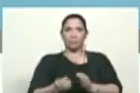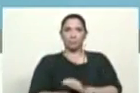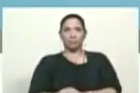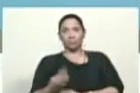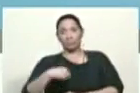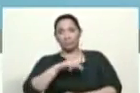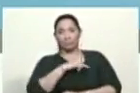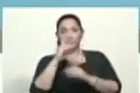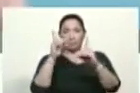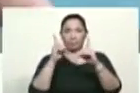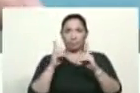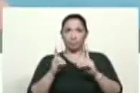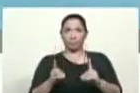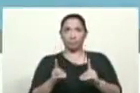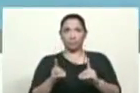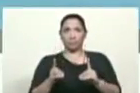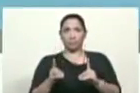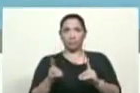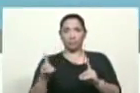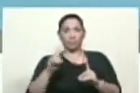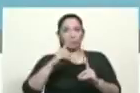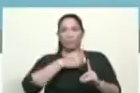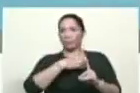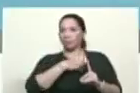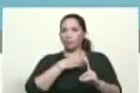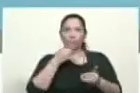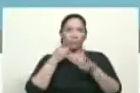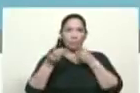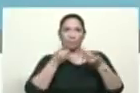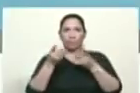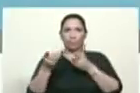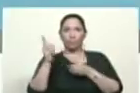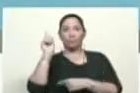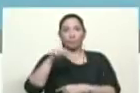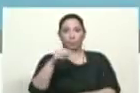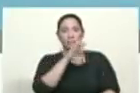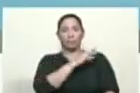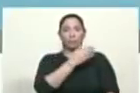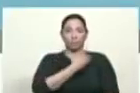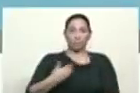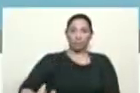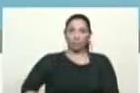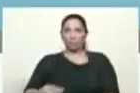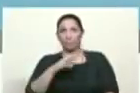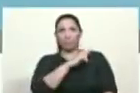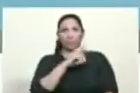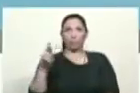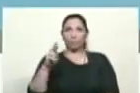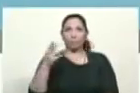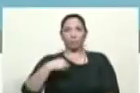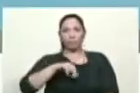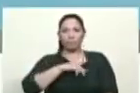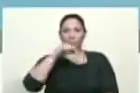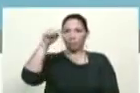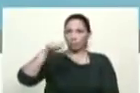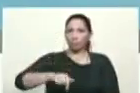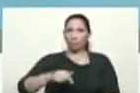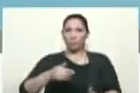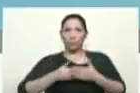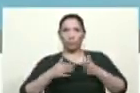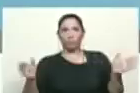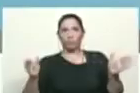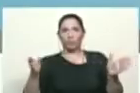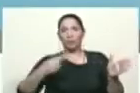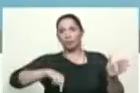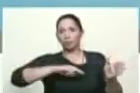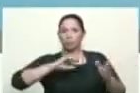Nuestras decisiones son inobjetables, incluso por el presidente de la República. Y estamos aquí para garantizar, somos el